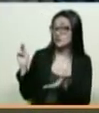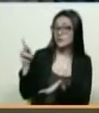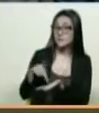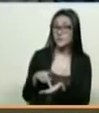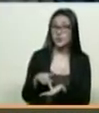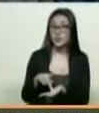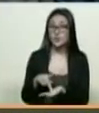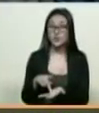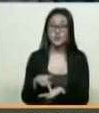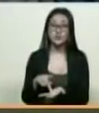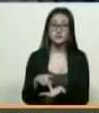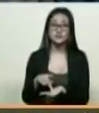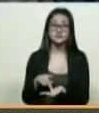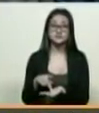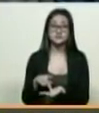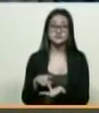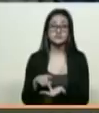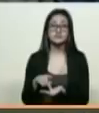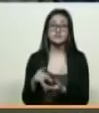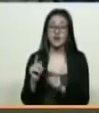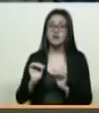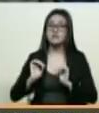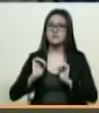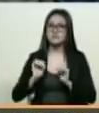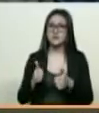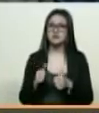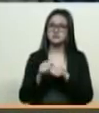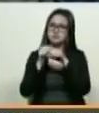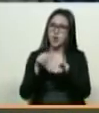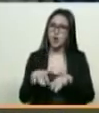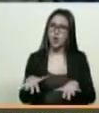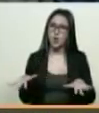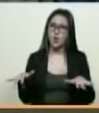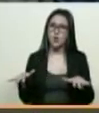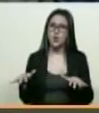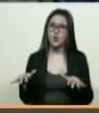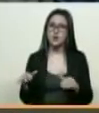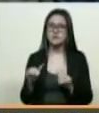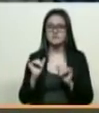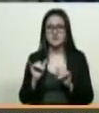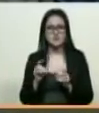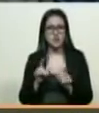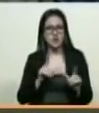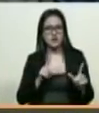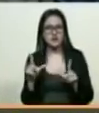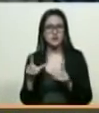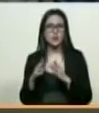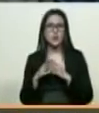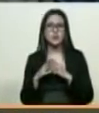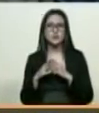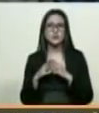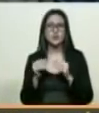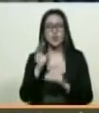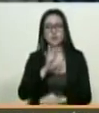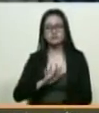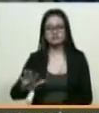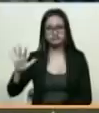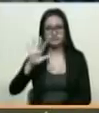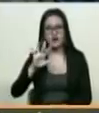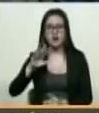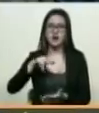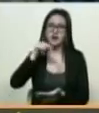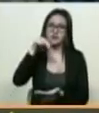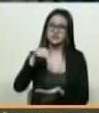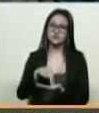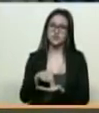puerto y esa materia prima comience a distribuirse, como ya se está distribuyendo, a todo el territorio nacional,